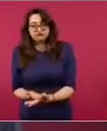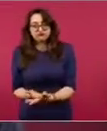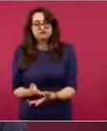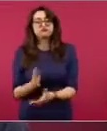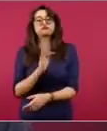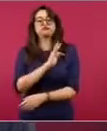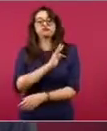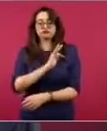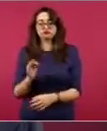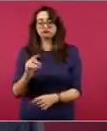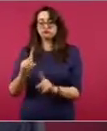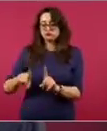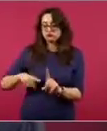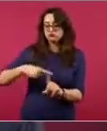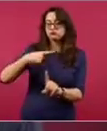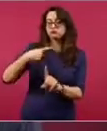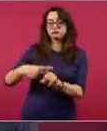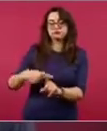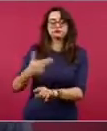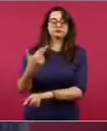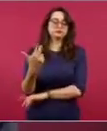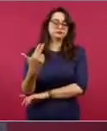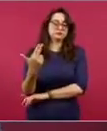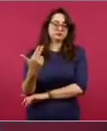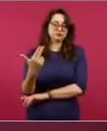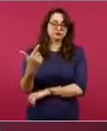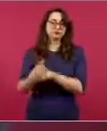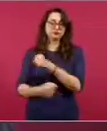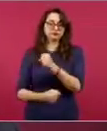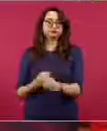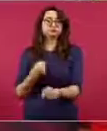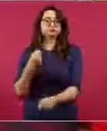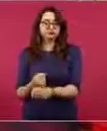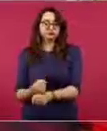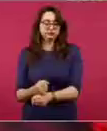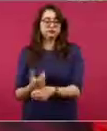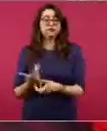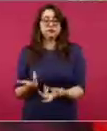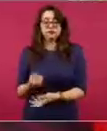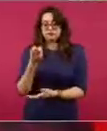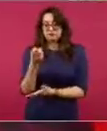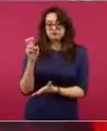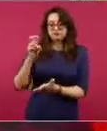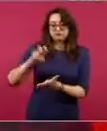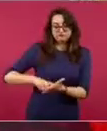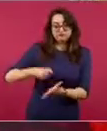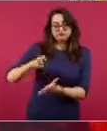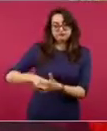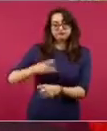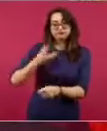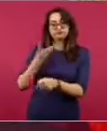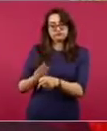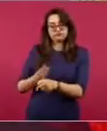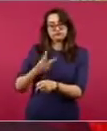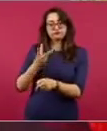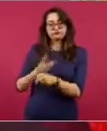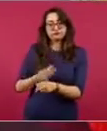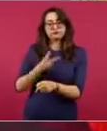tendrá el derecho preferente. Se modificó también la duración para que ya no